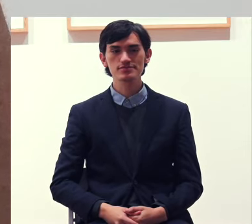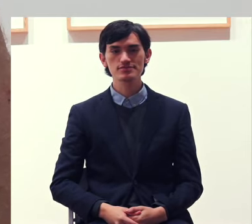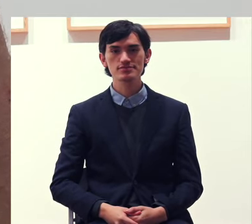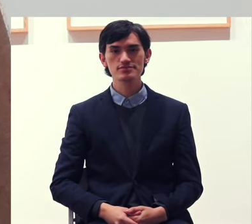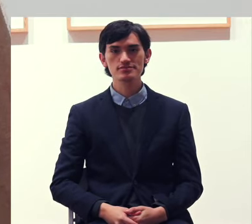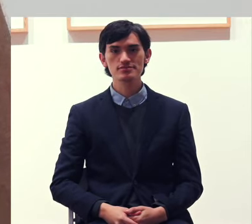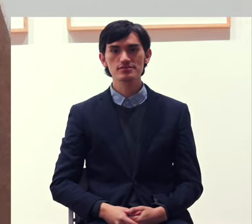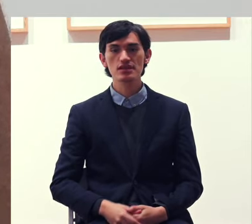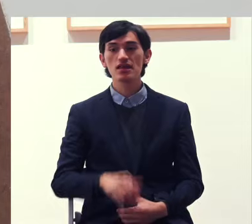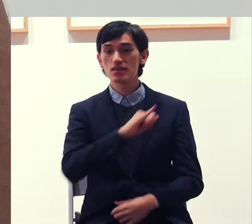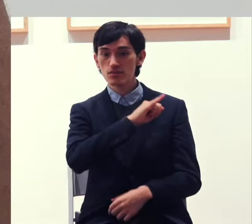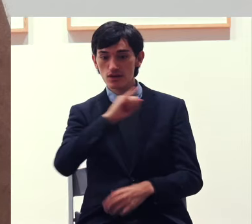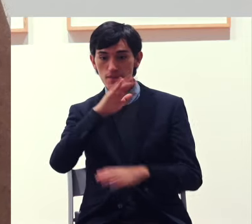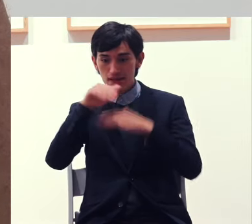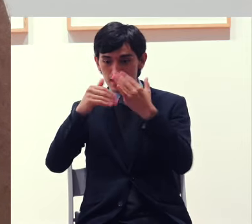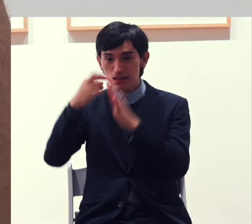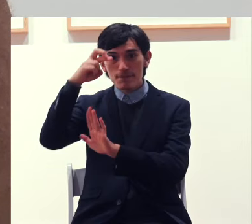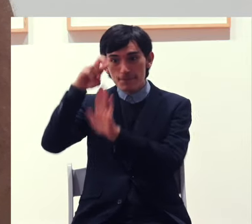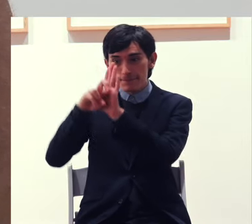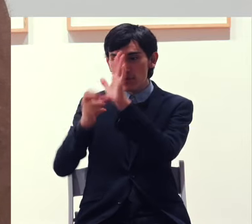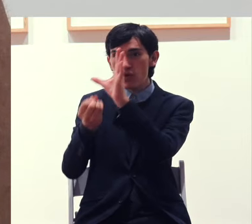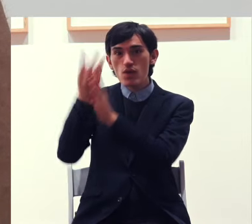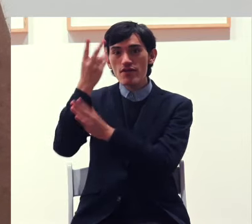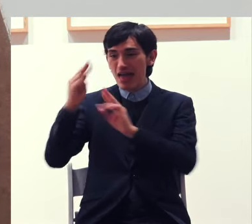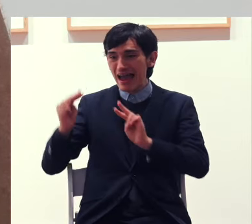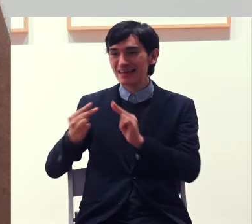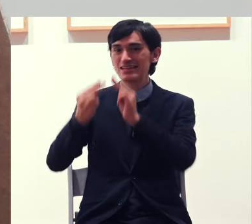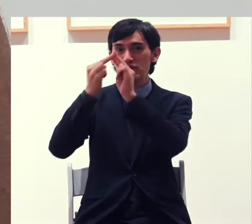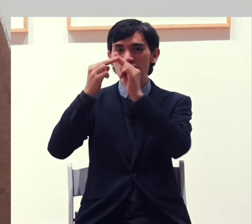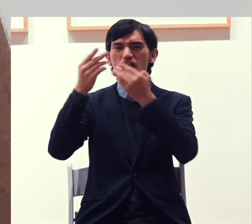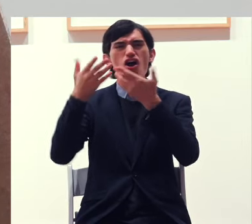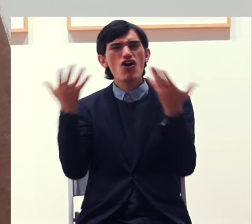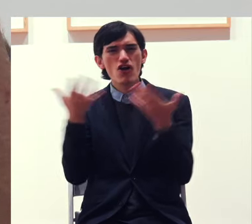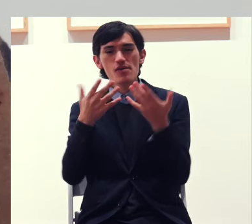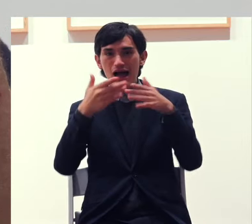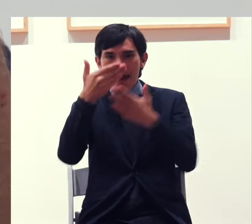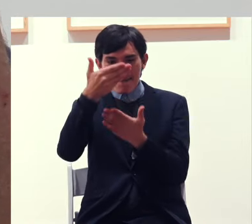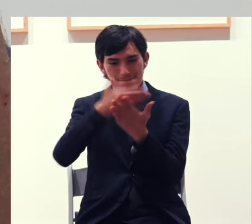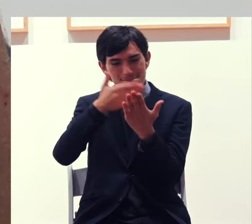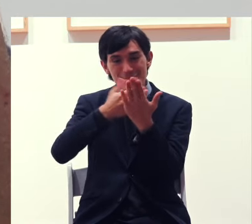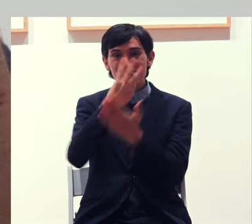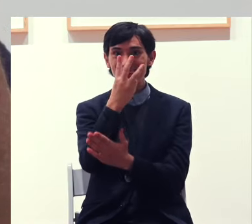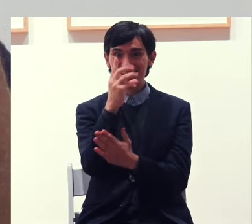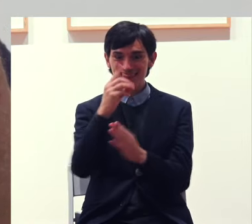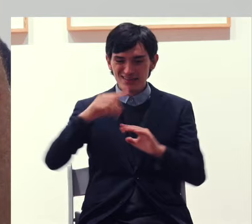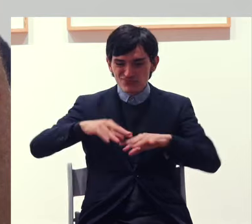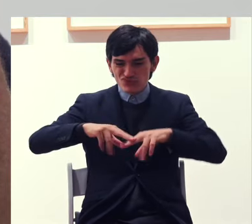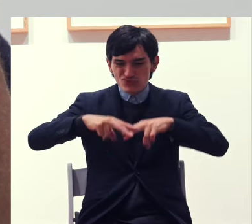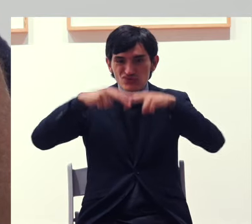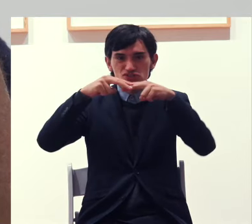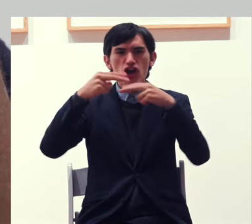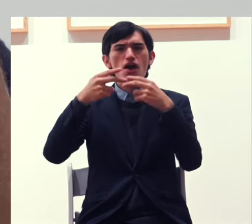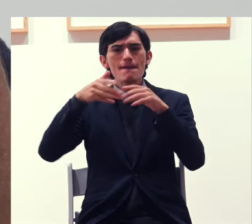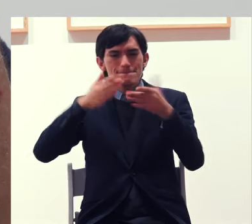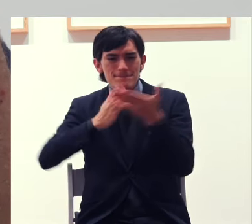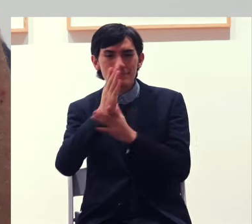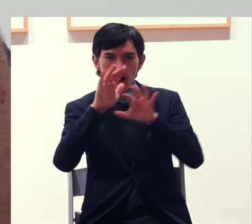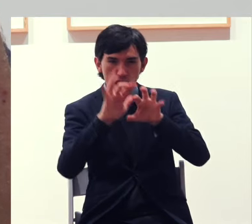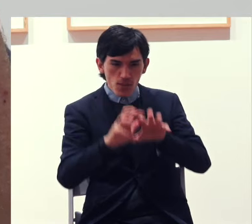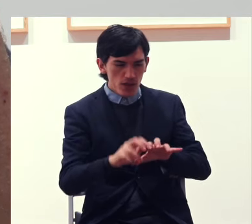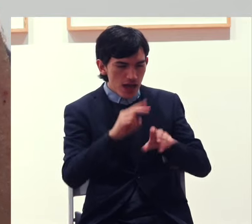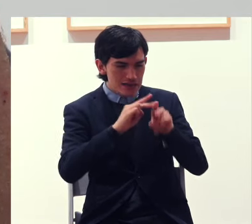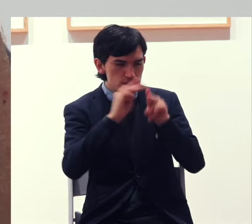lavada hasta los huesos. Cuando se imprime un proyecto de arquitectura en una impresora 3D, el proceso